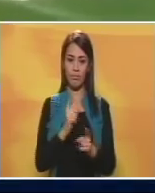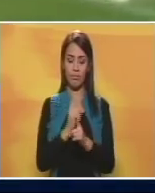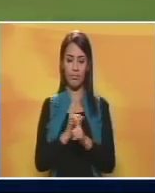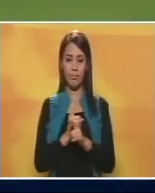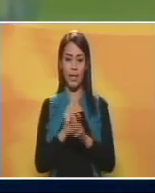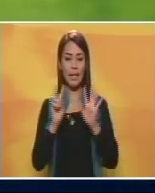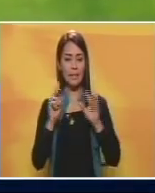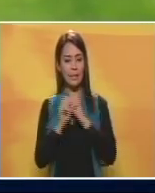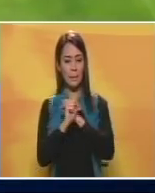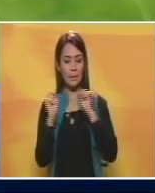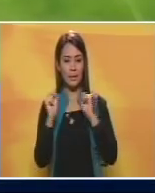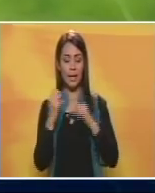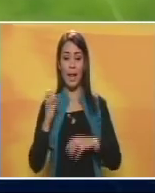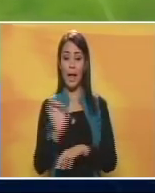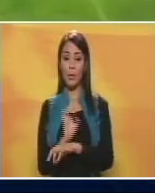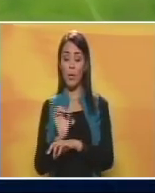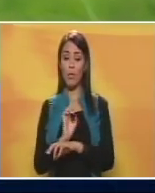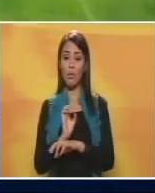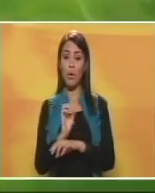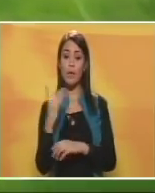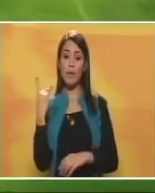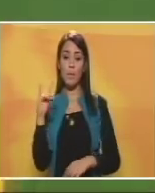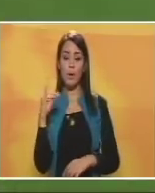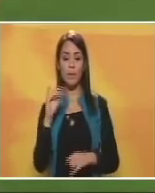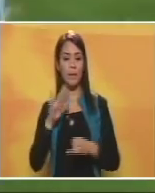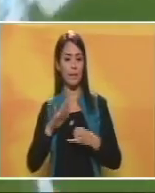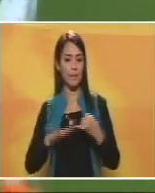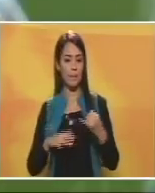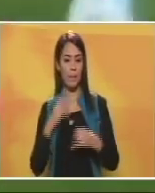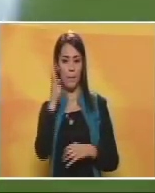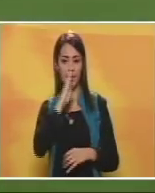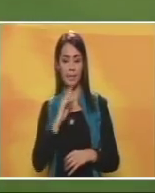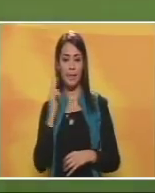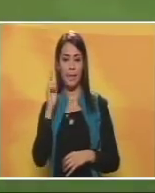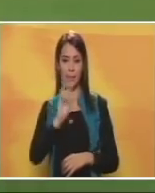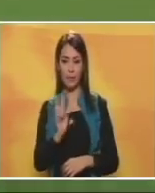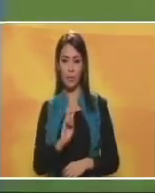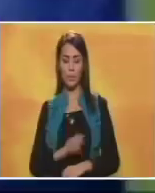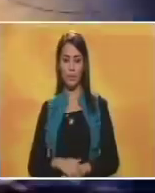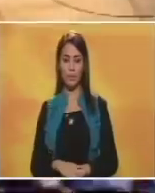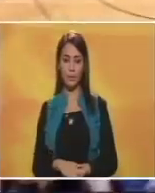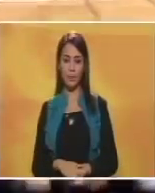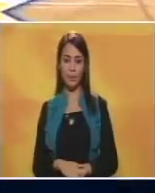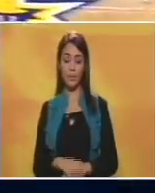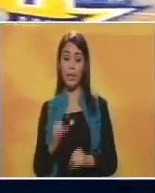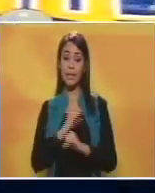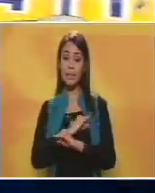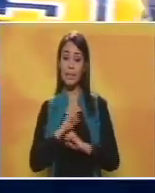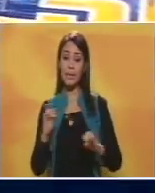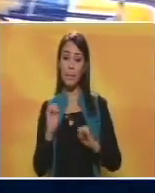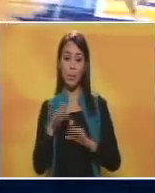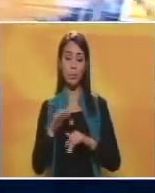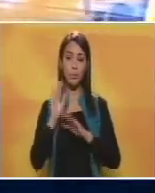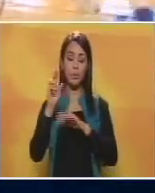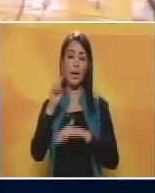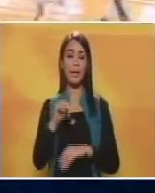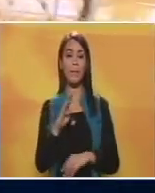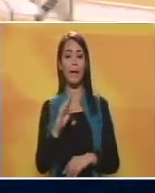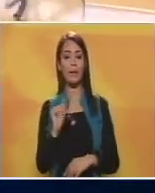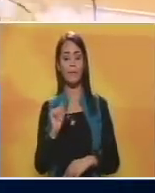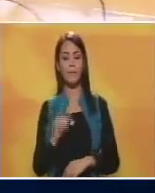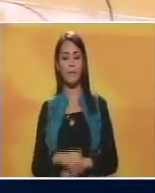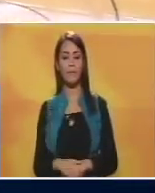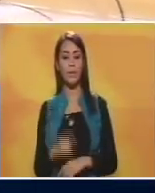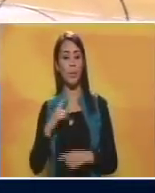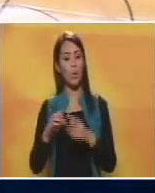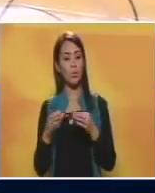hora Ecuador y Bolivia y al terminar Brasil ante Venezuela. Cerramos con la NBA porque los Nuggets de